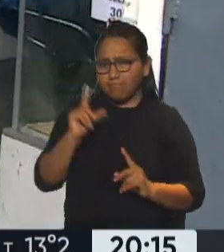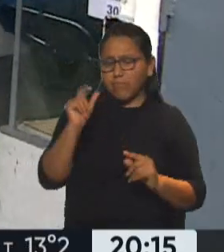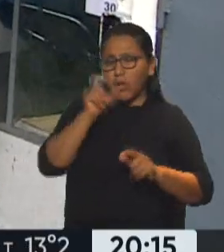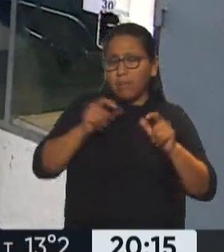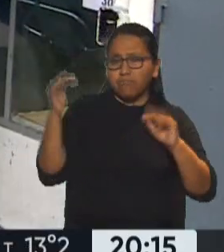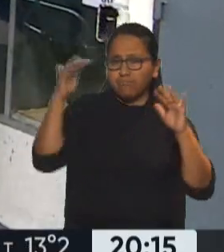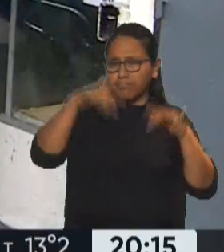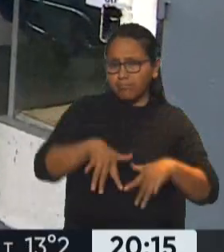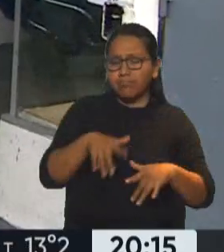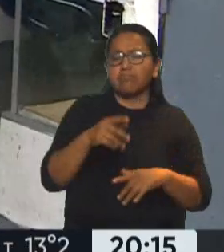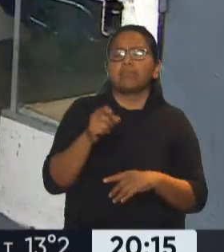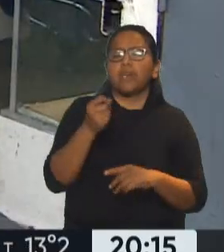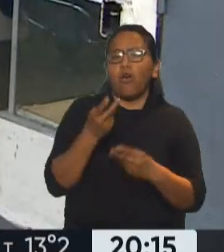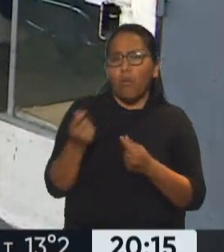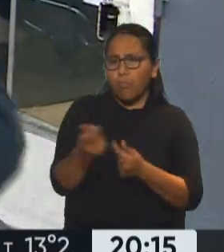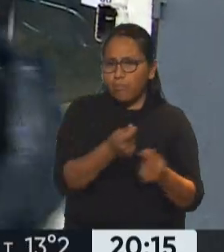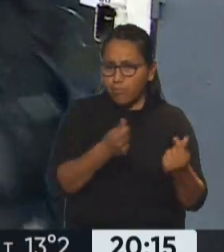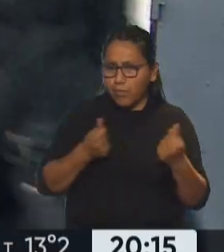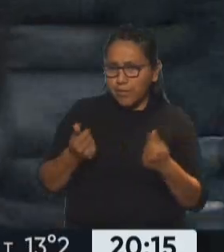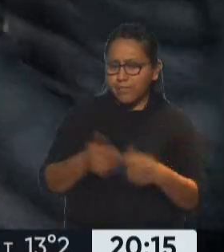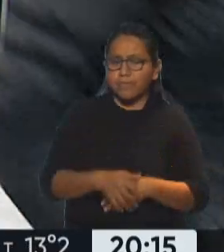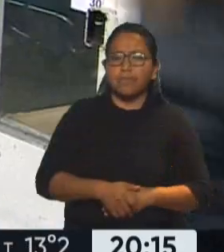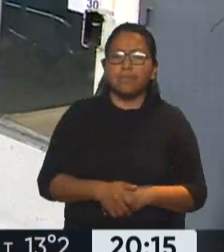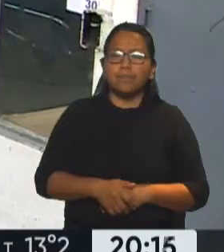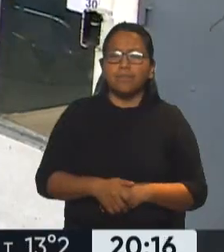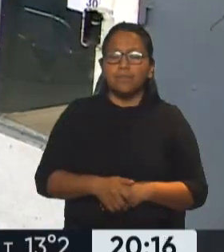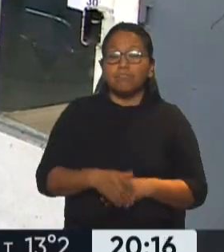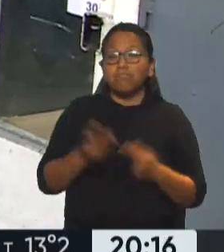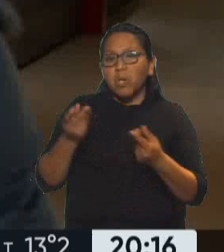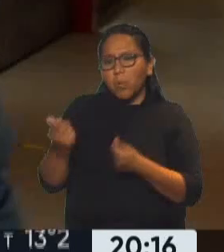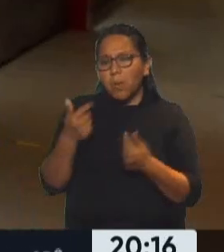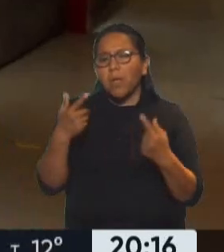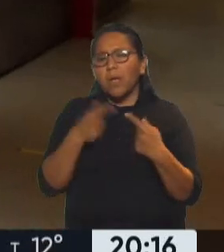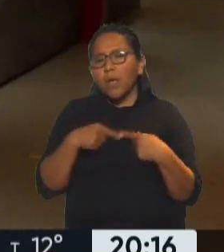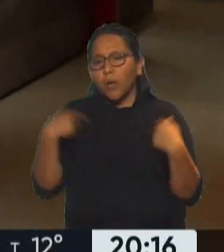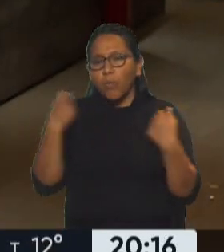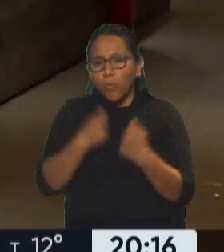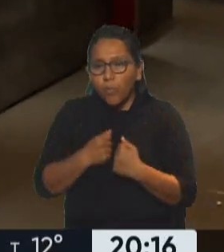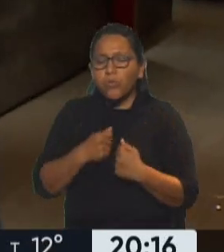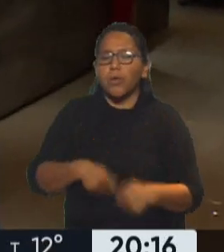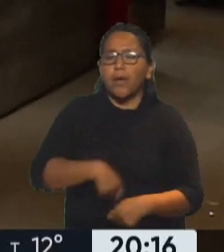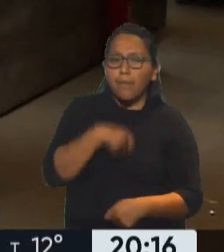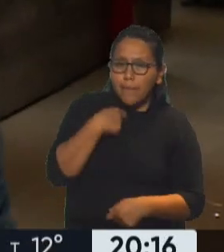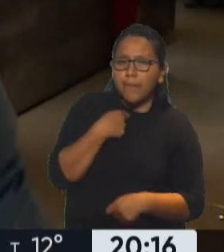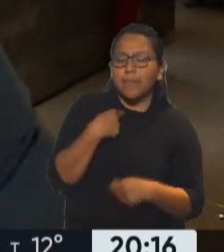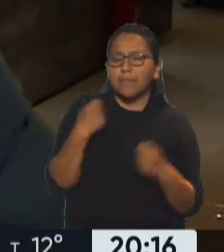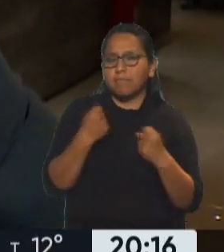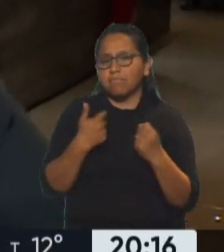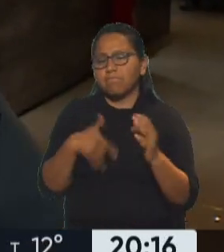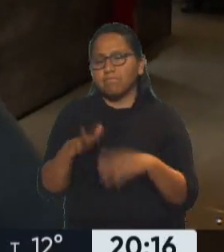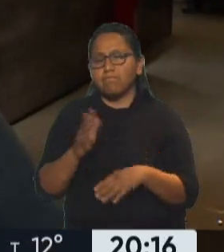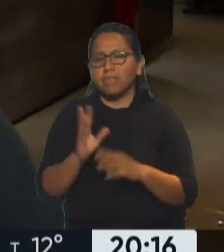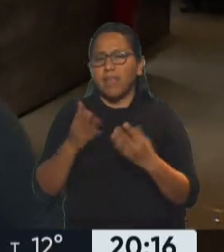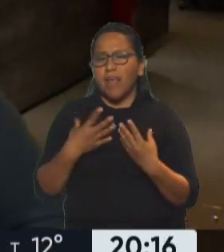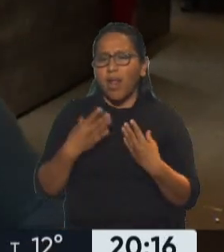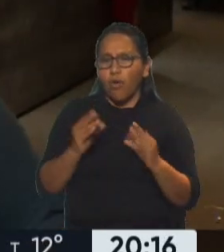viene a flores y compra muchísimo con flores compré varios buzos campanitas de abrigo que lo que más sale nos gustó de